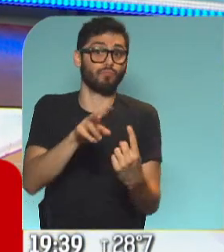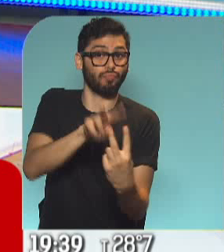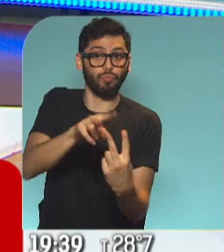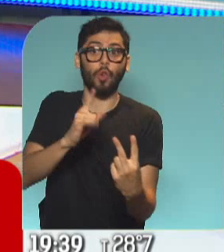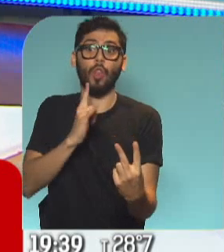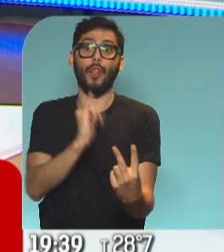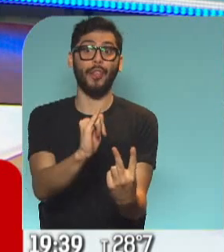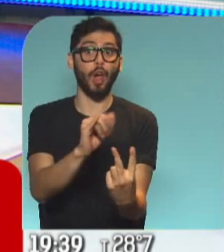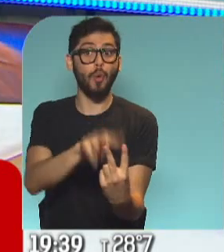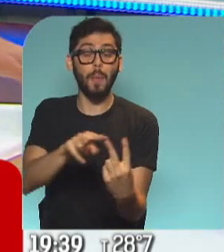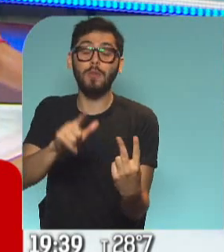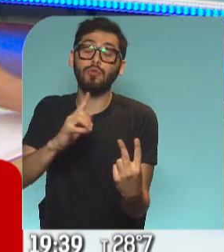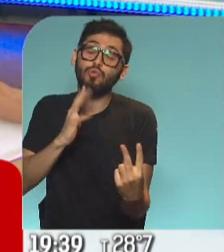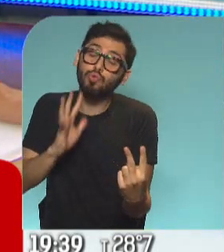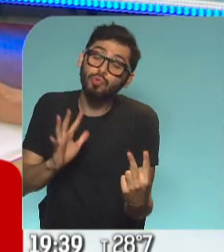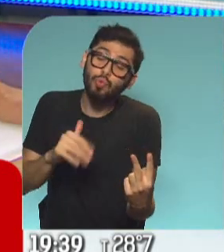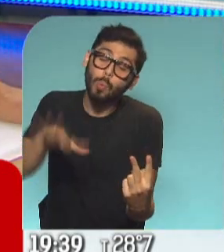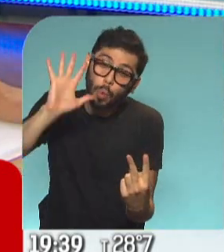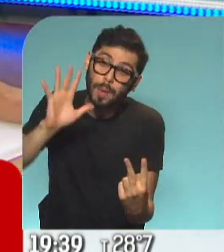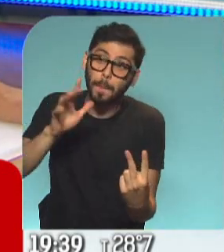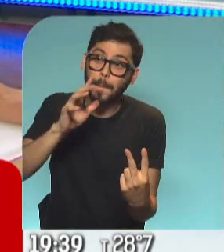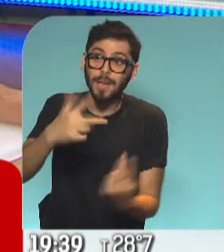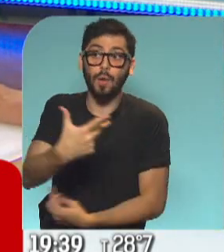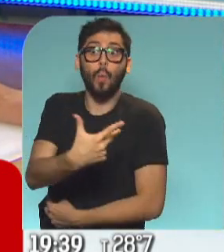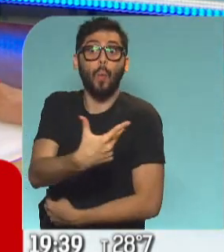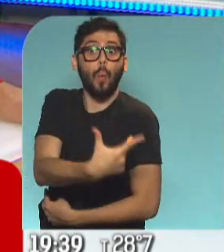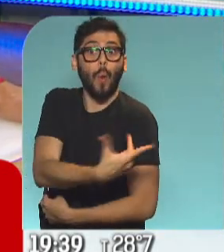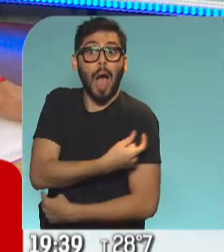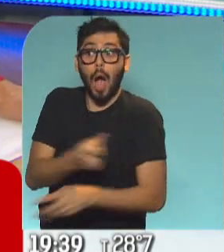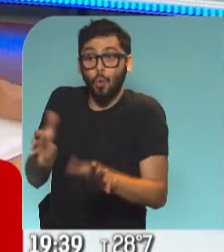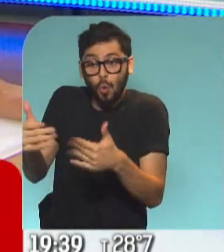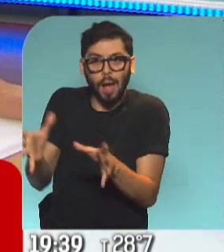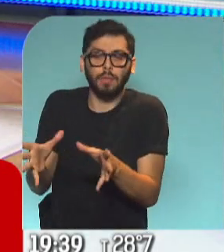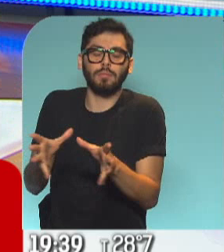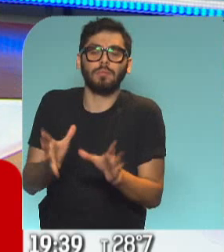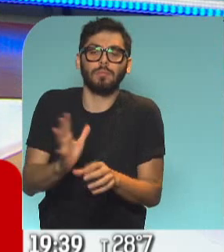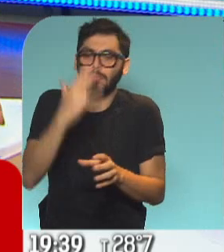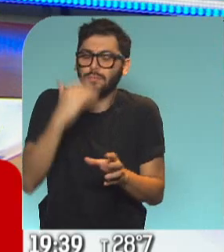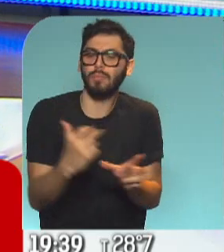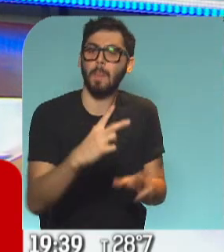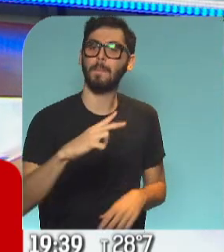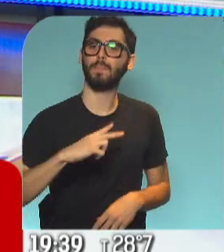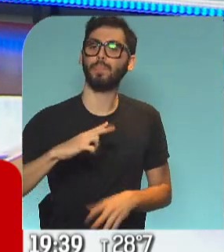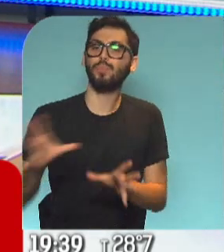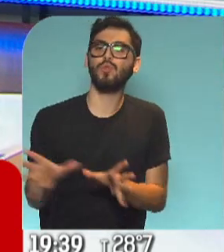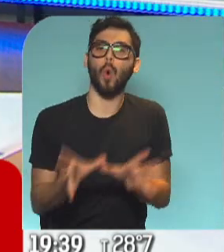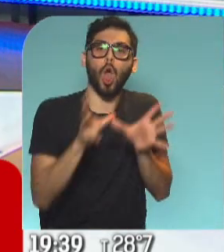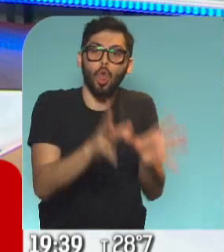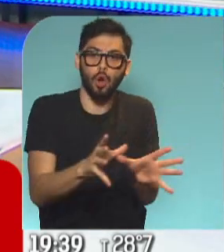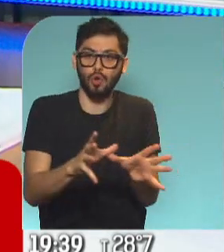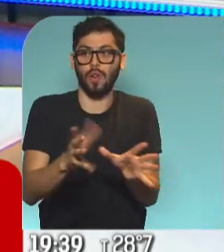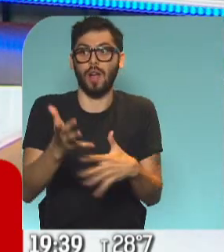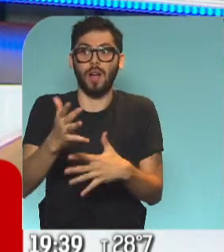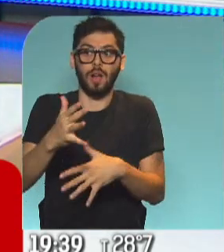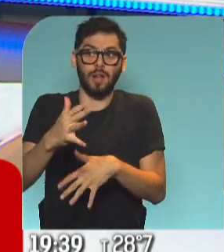privatizar, tercerizar el proceso de vacunación a través de obras sociales y a través de